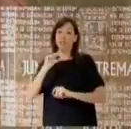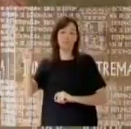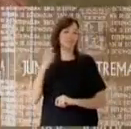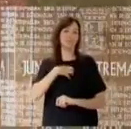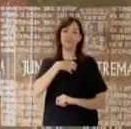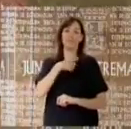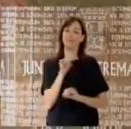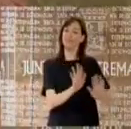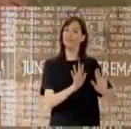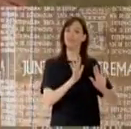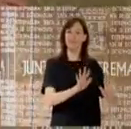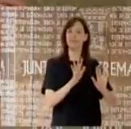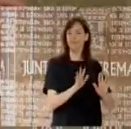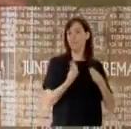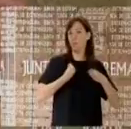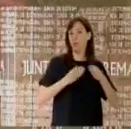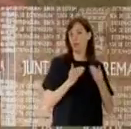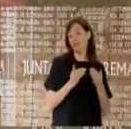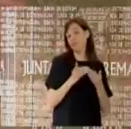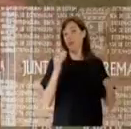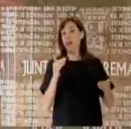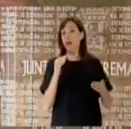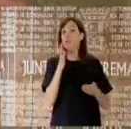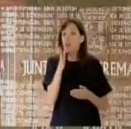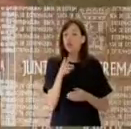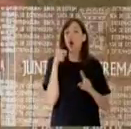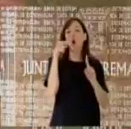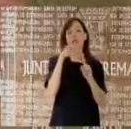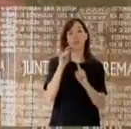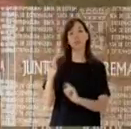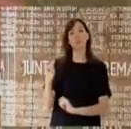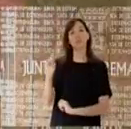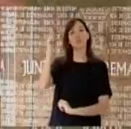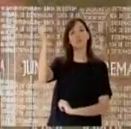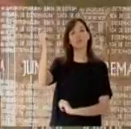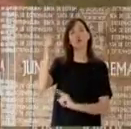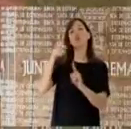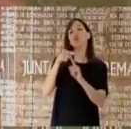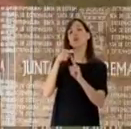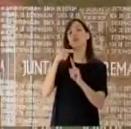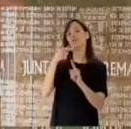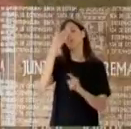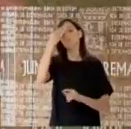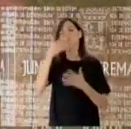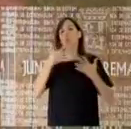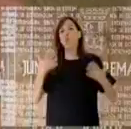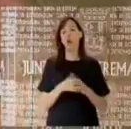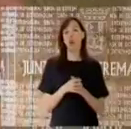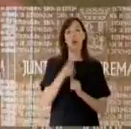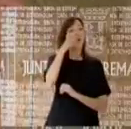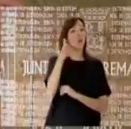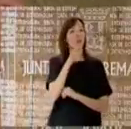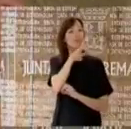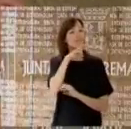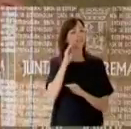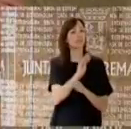van a atender a este gran objetivo que tenemos del mantenimiento del mundo rural y de ese reto de la despoblación al que